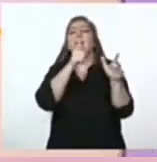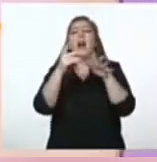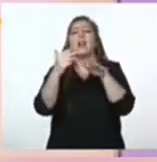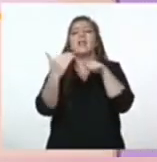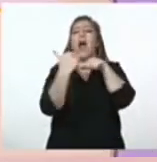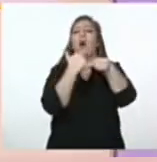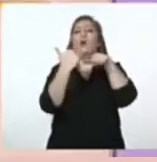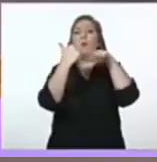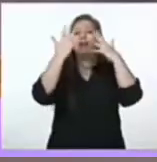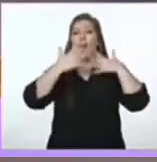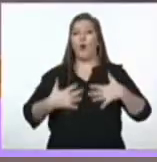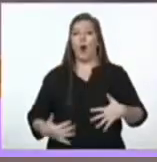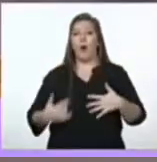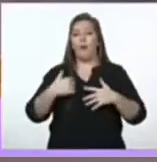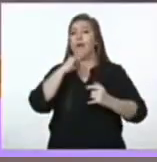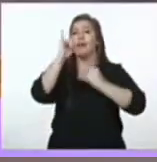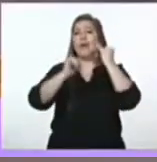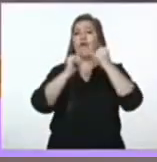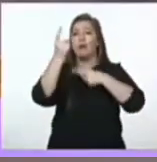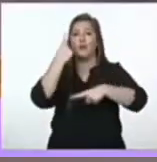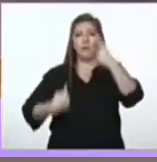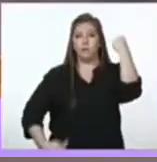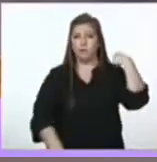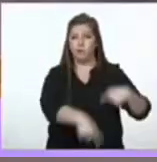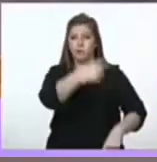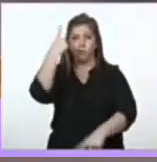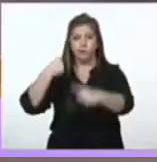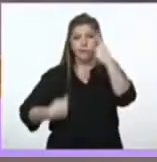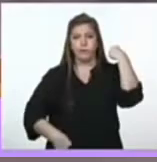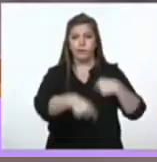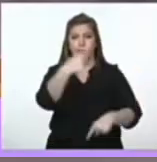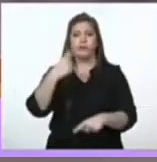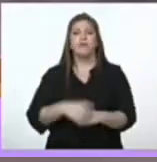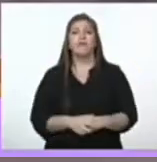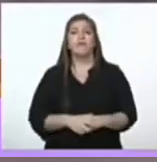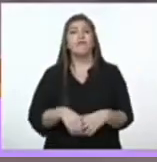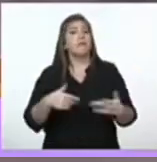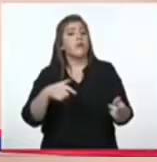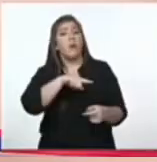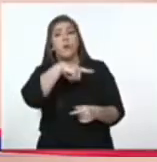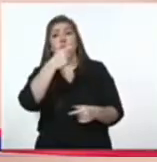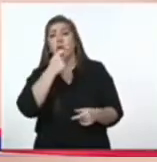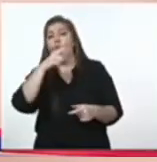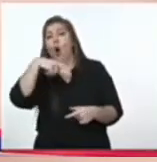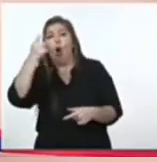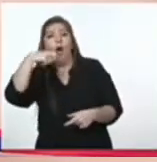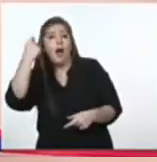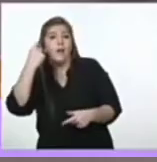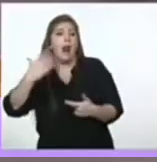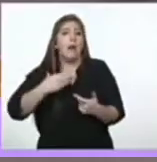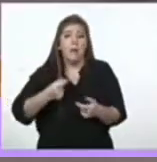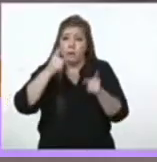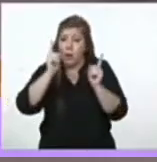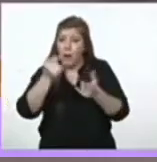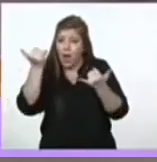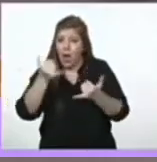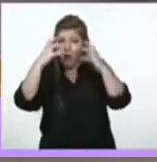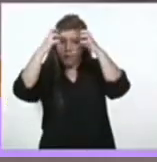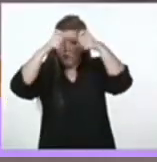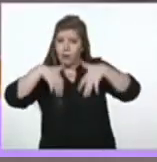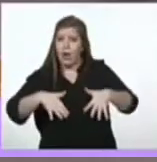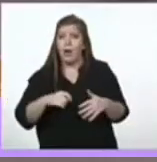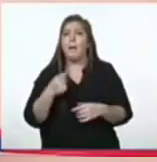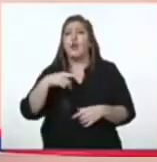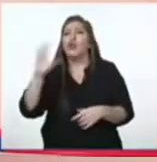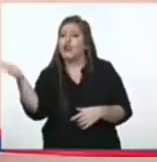información. No es algo, o sea, el resto de los mamíferos también tienen sistema nervioso. Sí, claro, por digo, supuesto. pero no todos los animales, ¿no?